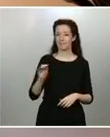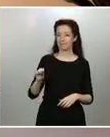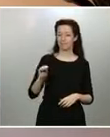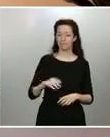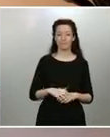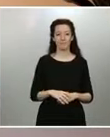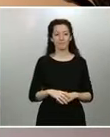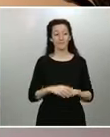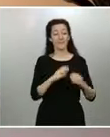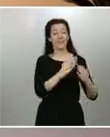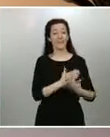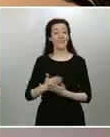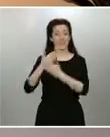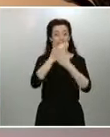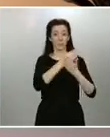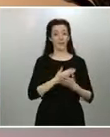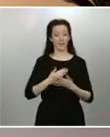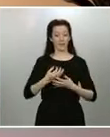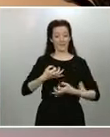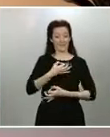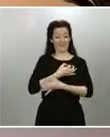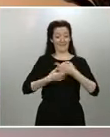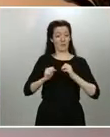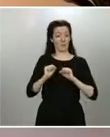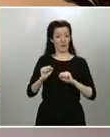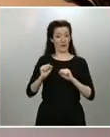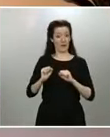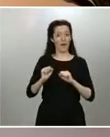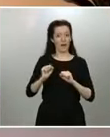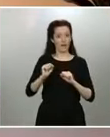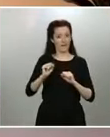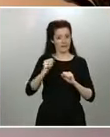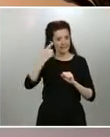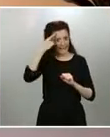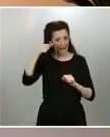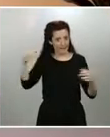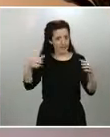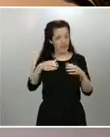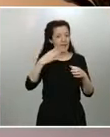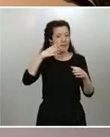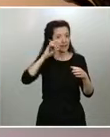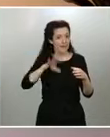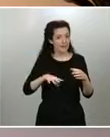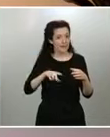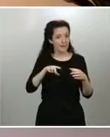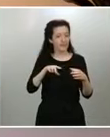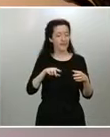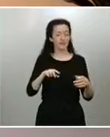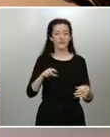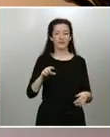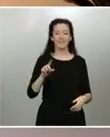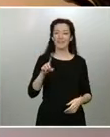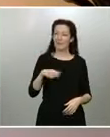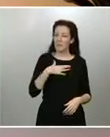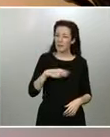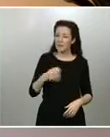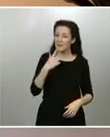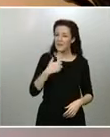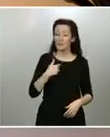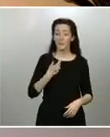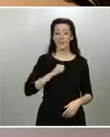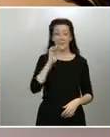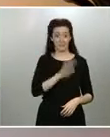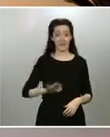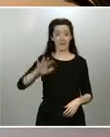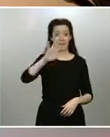cero prevalencia y si nos puede dar algunas cifras sobre el número de personas en españa a las que se han realizado algún